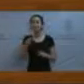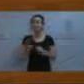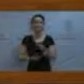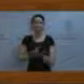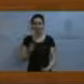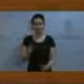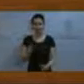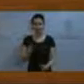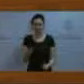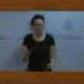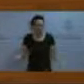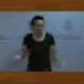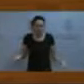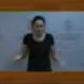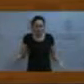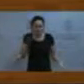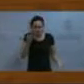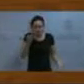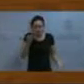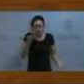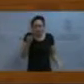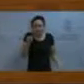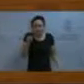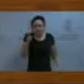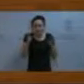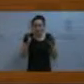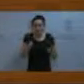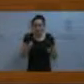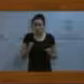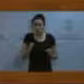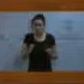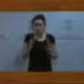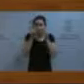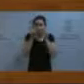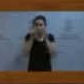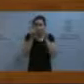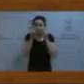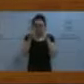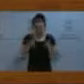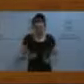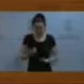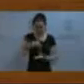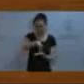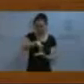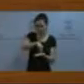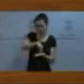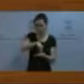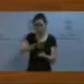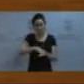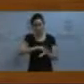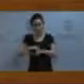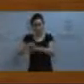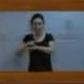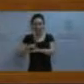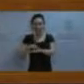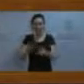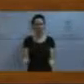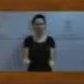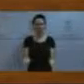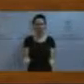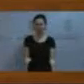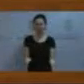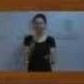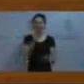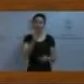Oiga, ¿qué quiere? ¿Que vayamos nosotros físicamente a acabar la obra? ¿Qué más orientación quiere que le dé desde la oposición que